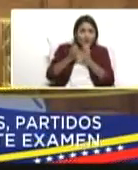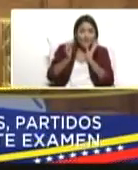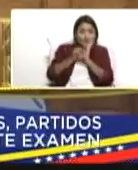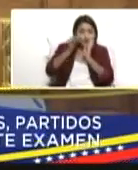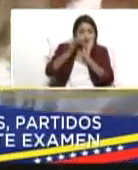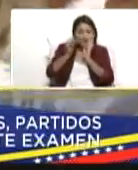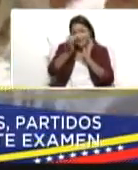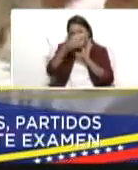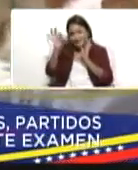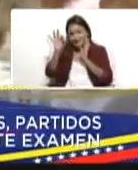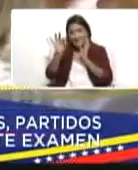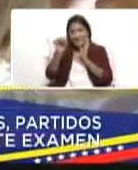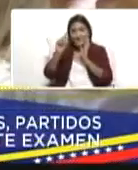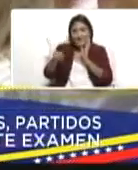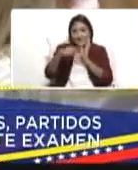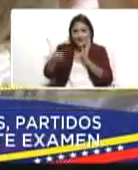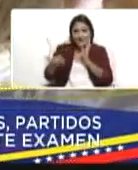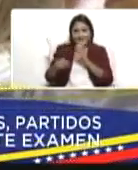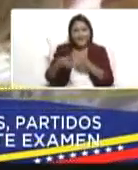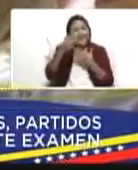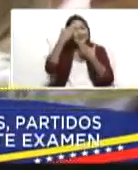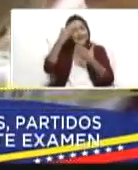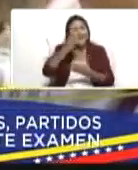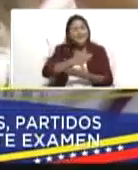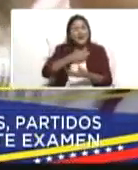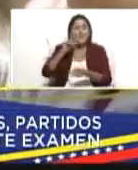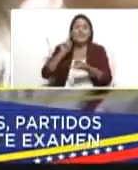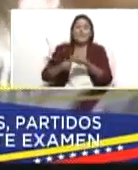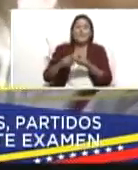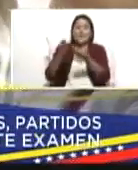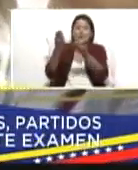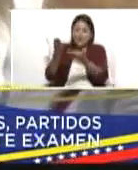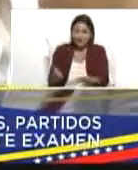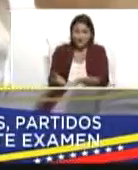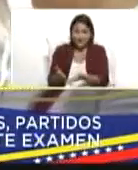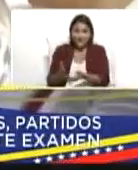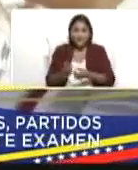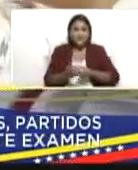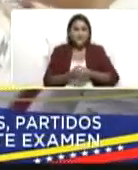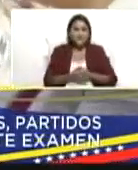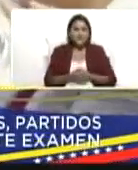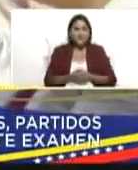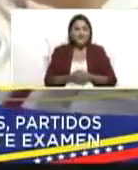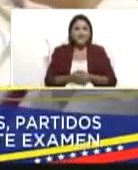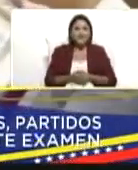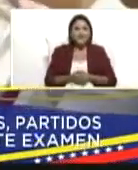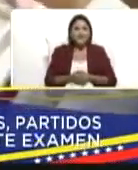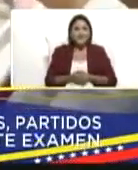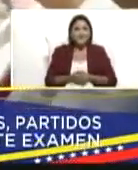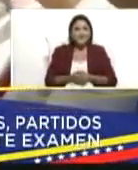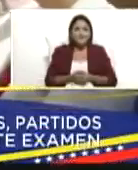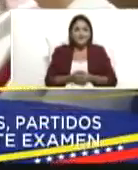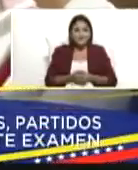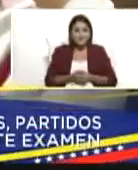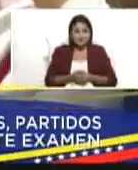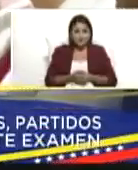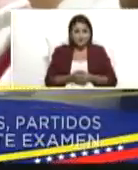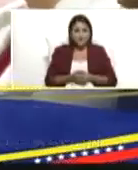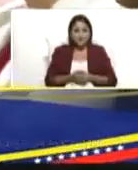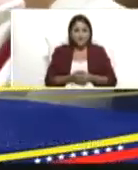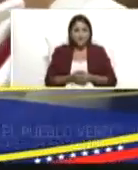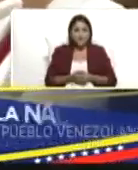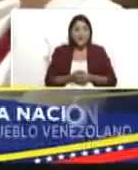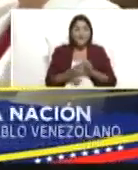eximido correcto mi saludo a mi esposa cilia Adela flores de maduro ese